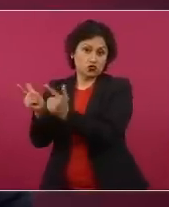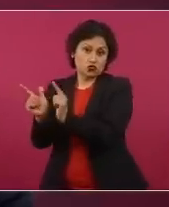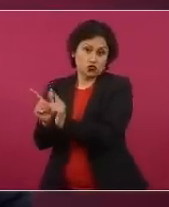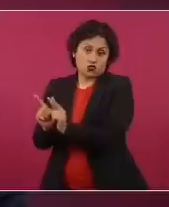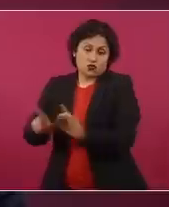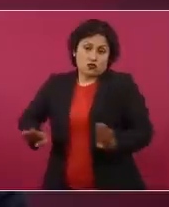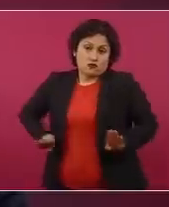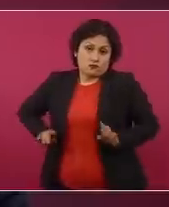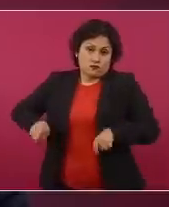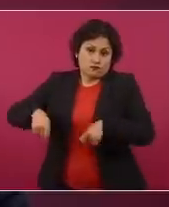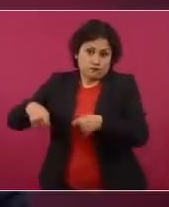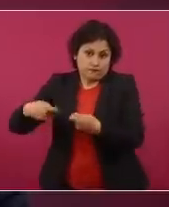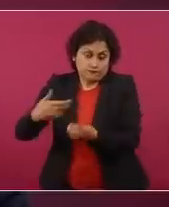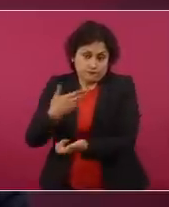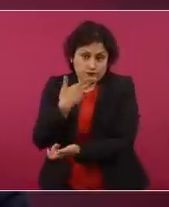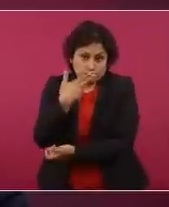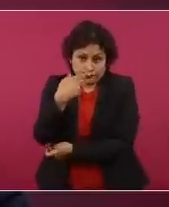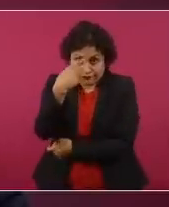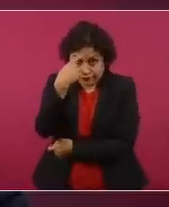Pues debe ser,